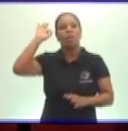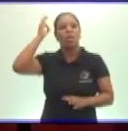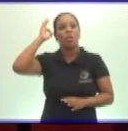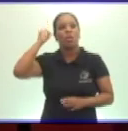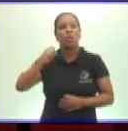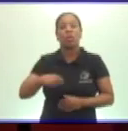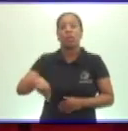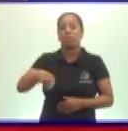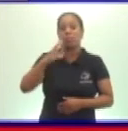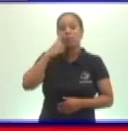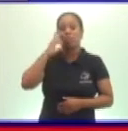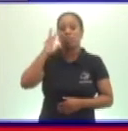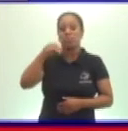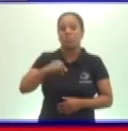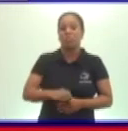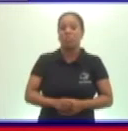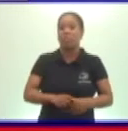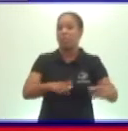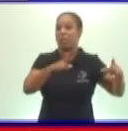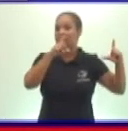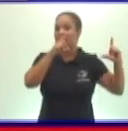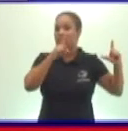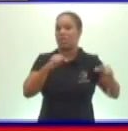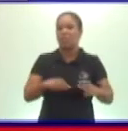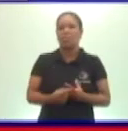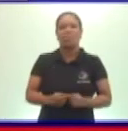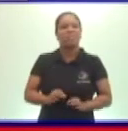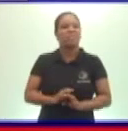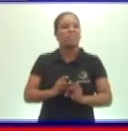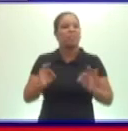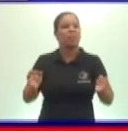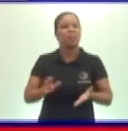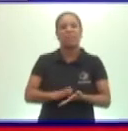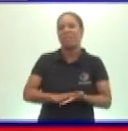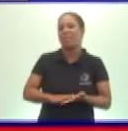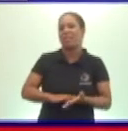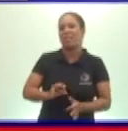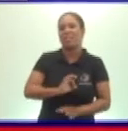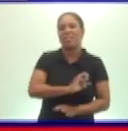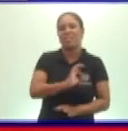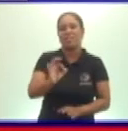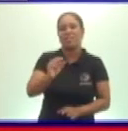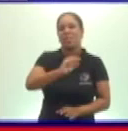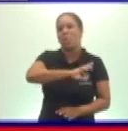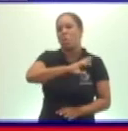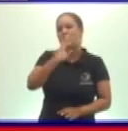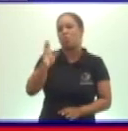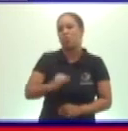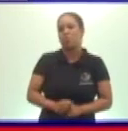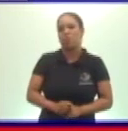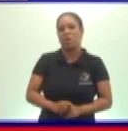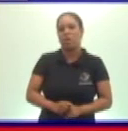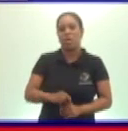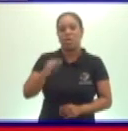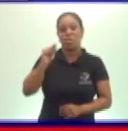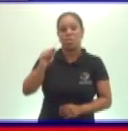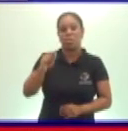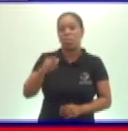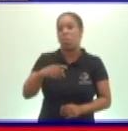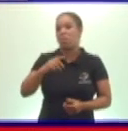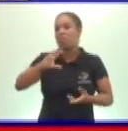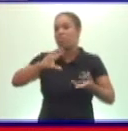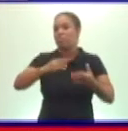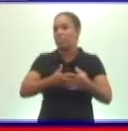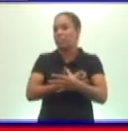usted observa en la diapo, pues sencillamente ningún revolucionario se le ocurriera poner un símbolo de la revolución